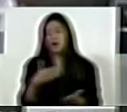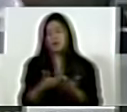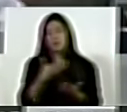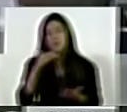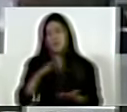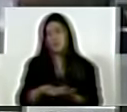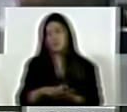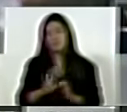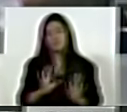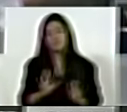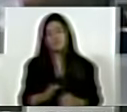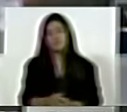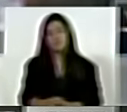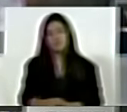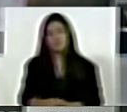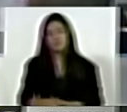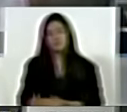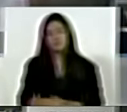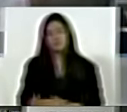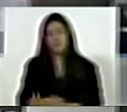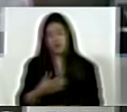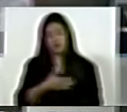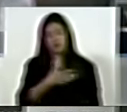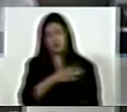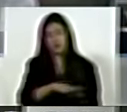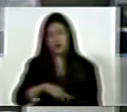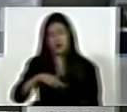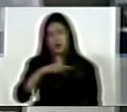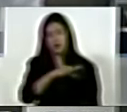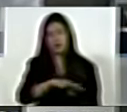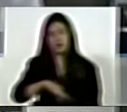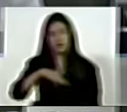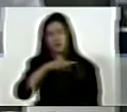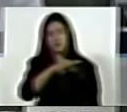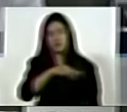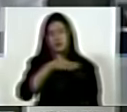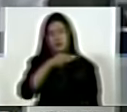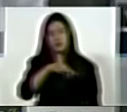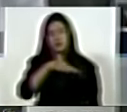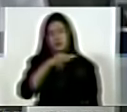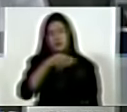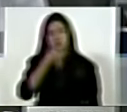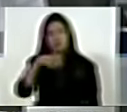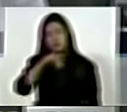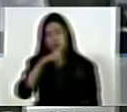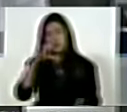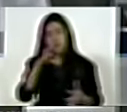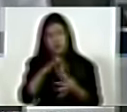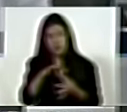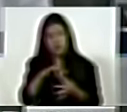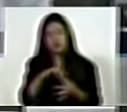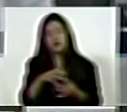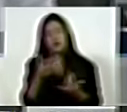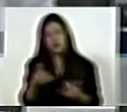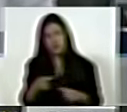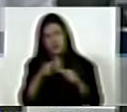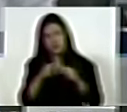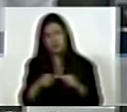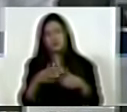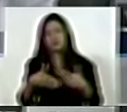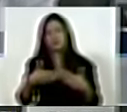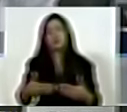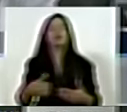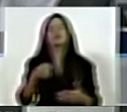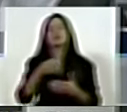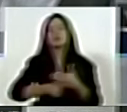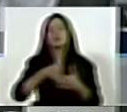Y esa alma que está marcada en nuestra unidad es la que sigue marcando también ese